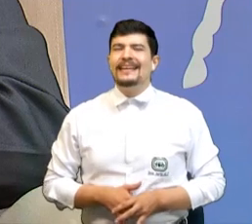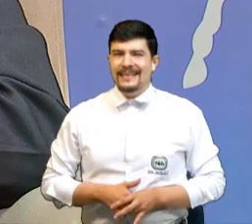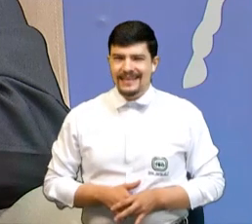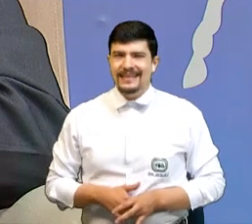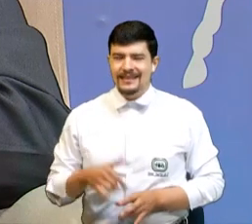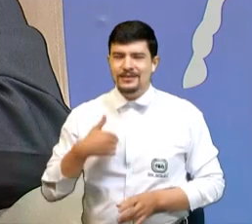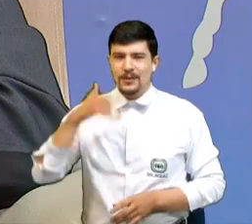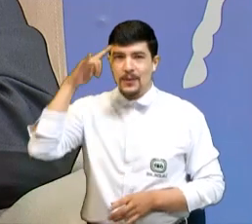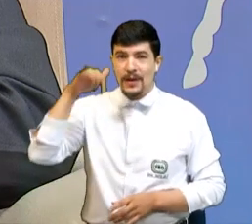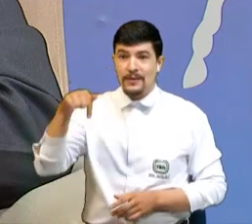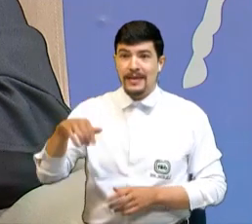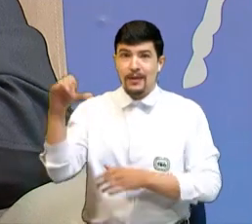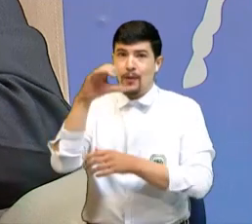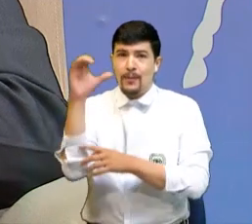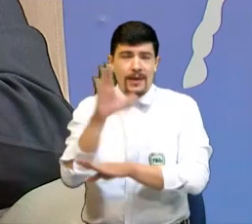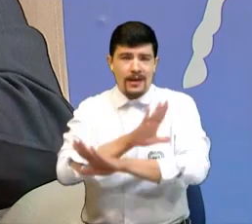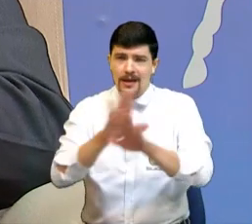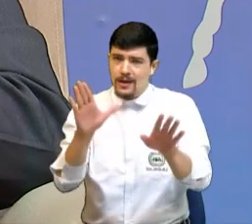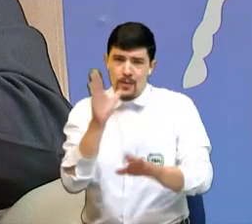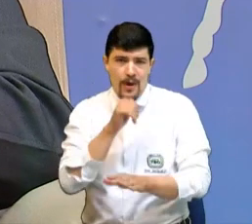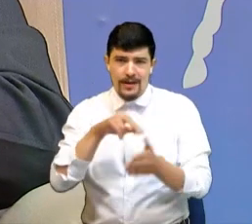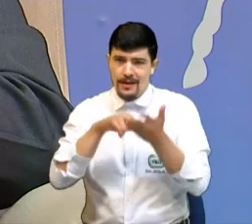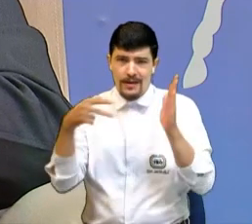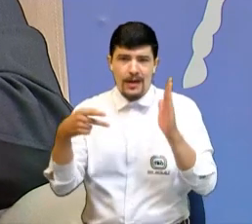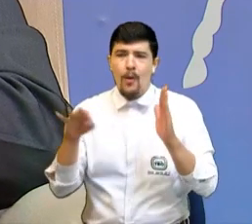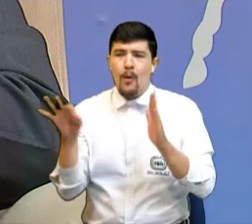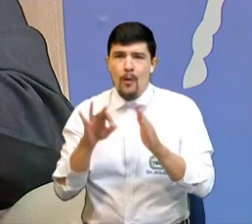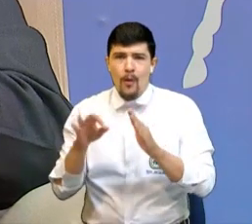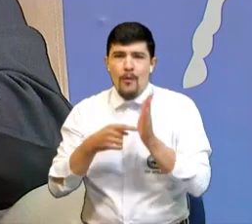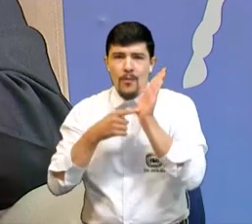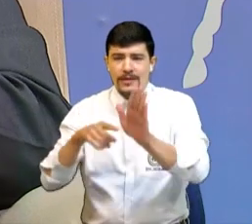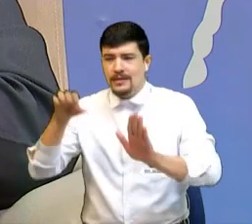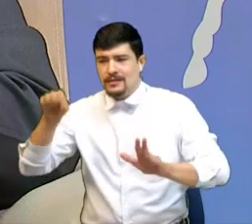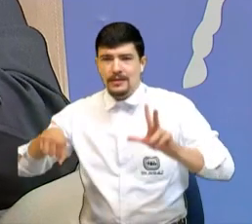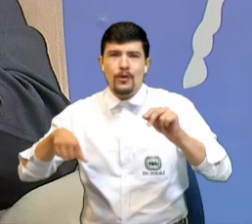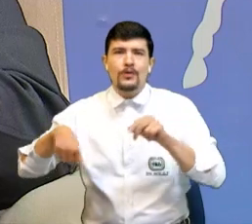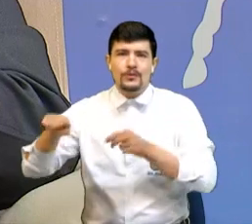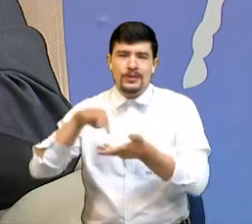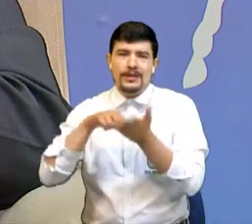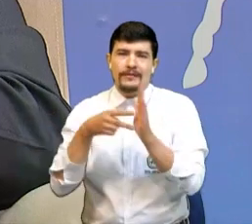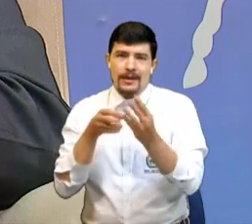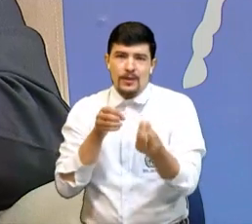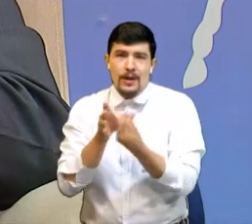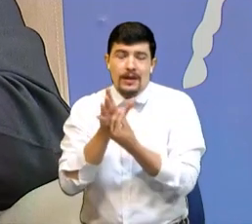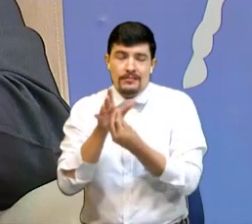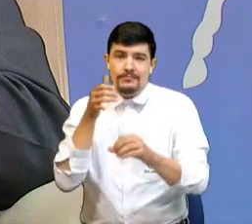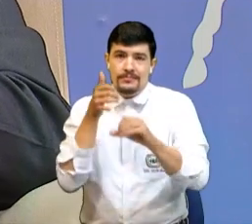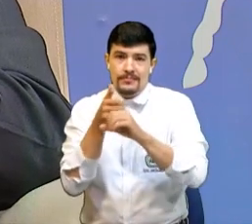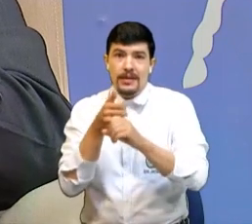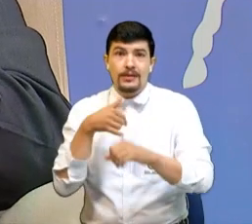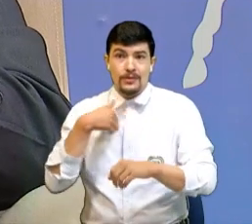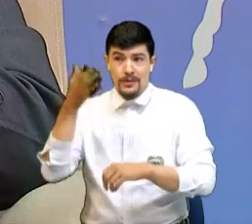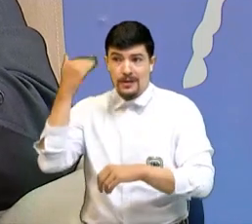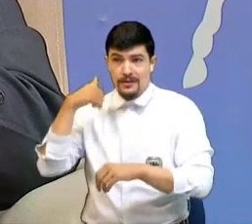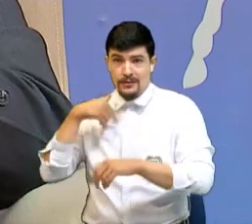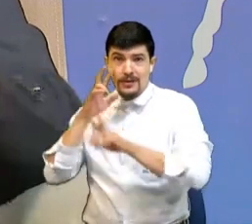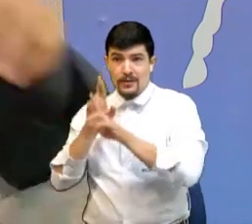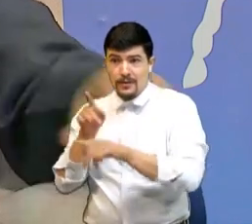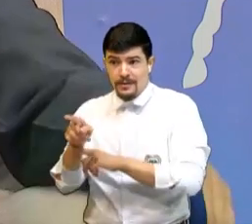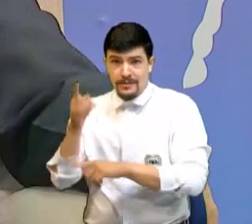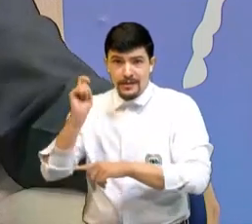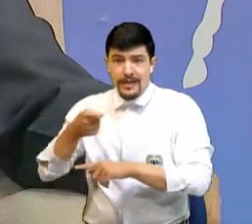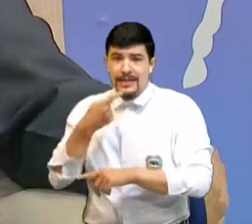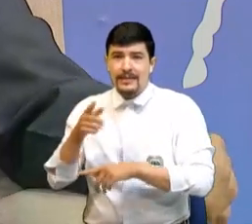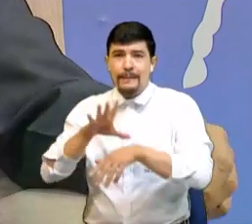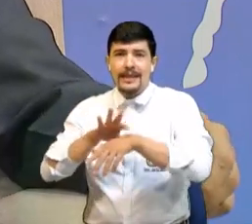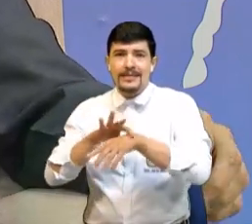los implementos, la tecnología necesaria para demostrar si hubo o no violación. Le voy a decir una cosa. Miren, yo vi un fallo de medicina